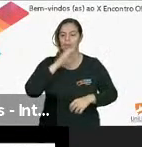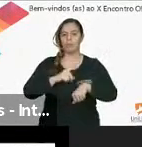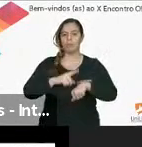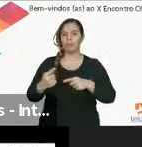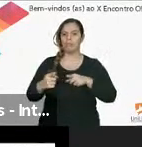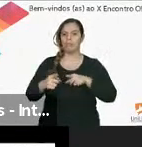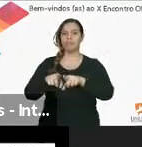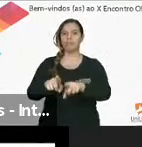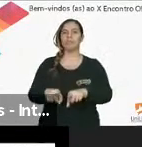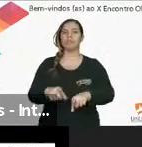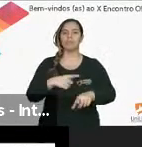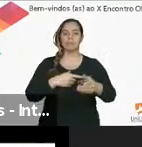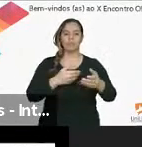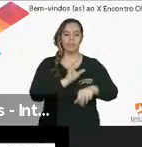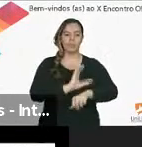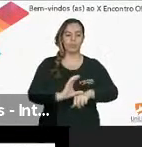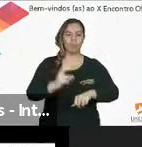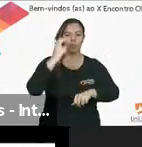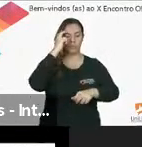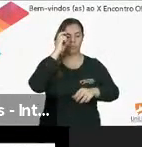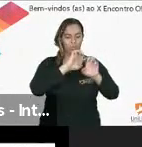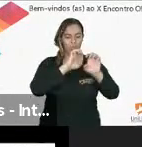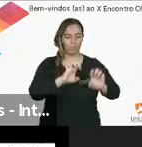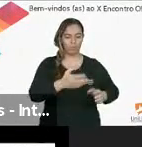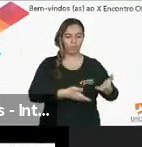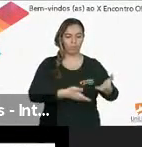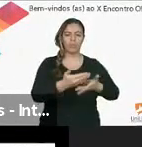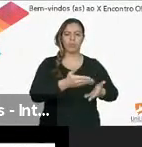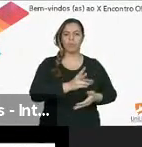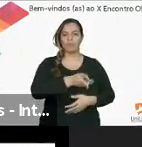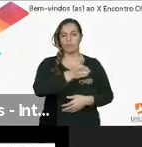cambio estructural continuo acá. De modo que,